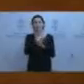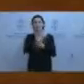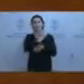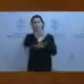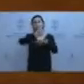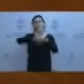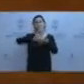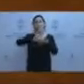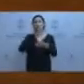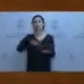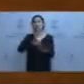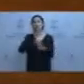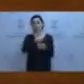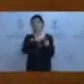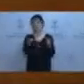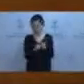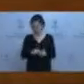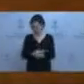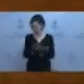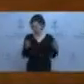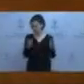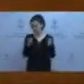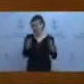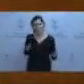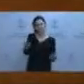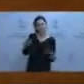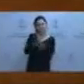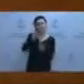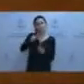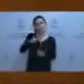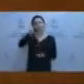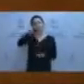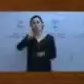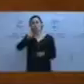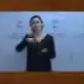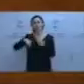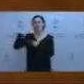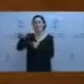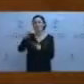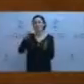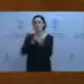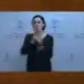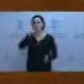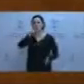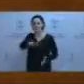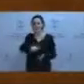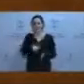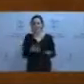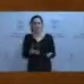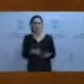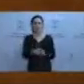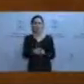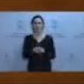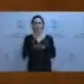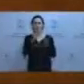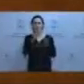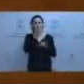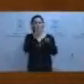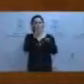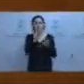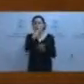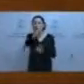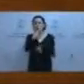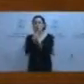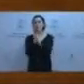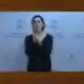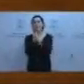en ese momento, en el 2017, frente al 3,1% del 2015. El informe sigue diciendo que las dificultades para la creación de empleo en nuestra